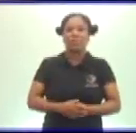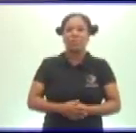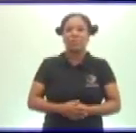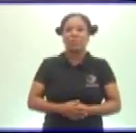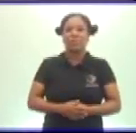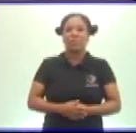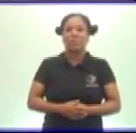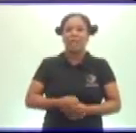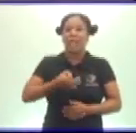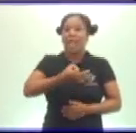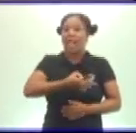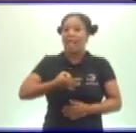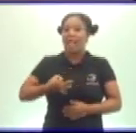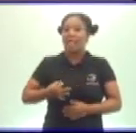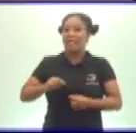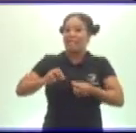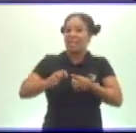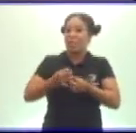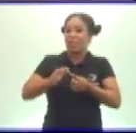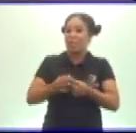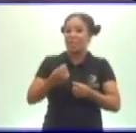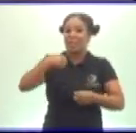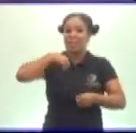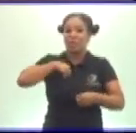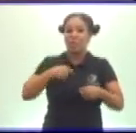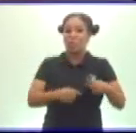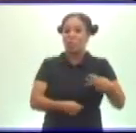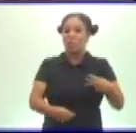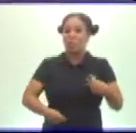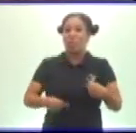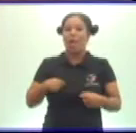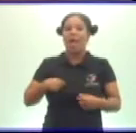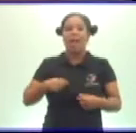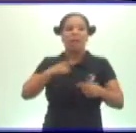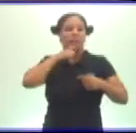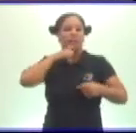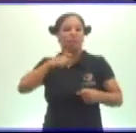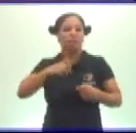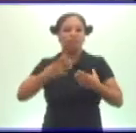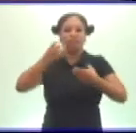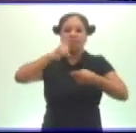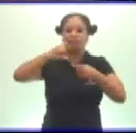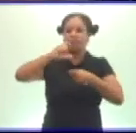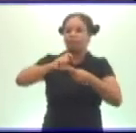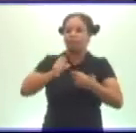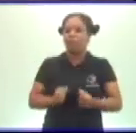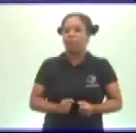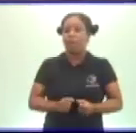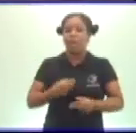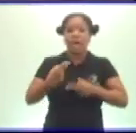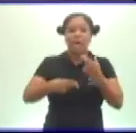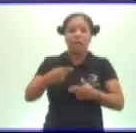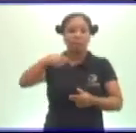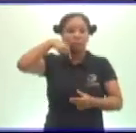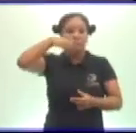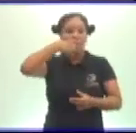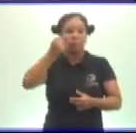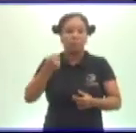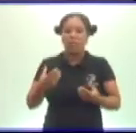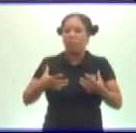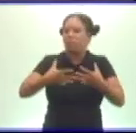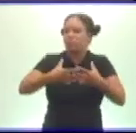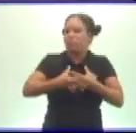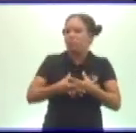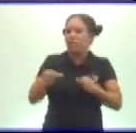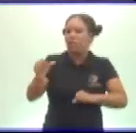en las células y tejidos de los organismos complejos, las disoluciones hacen que sean posibles las interacciones químicas